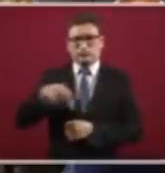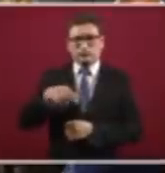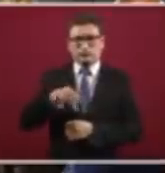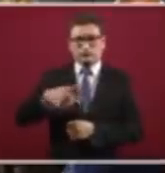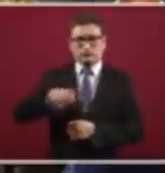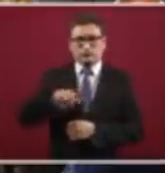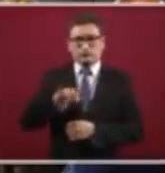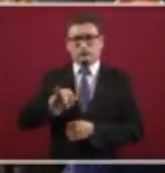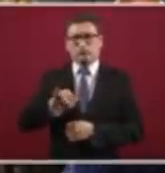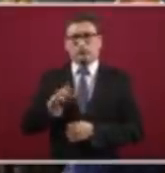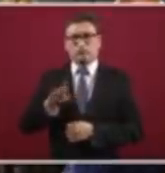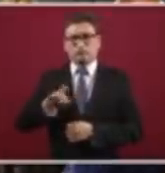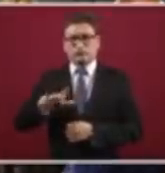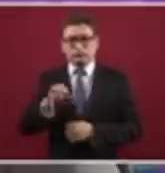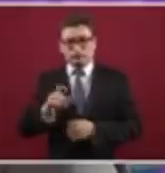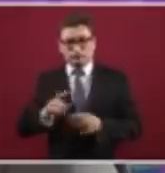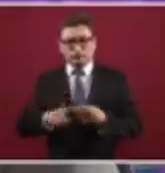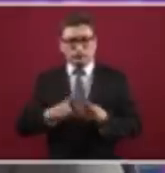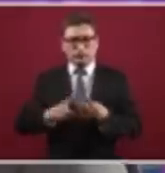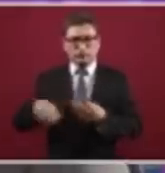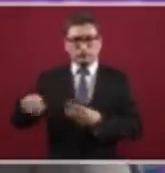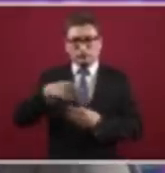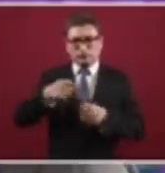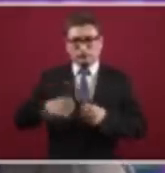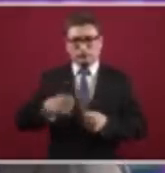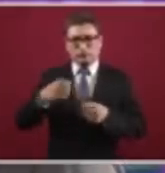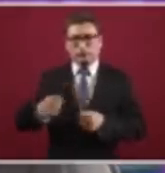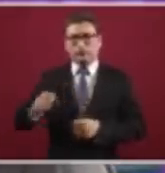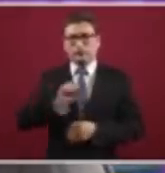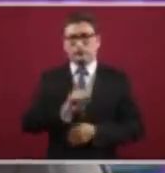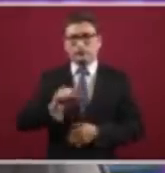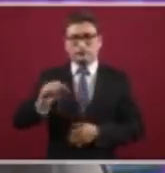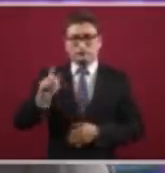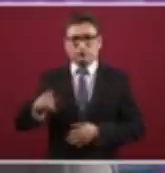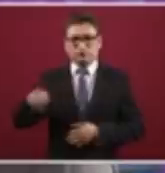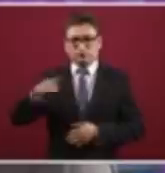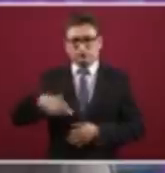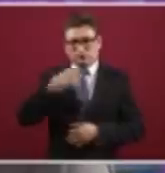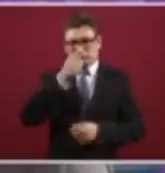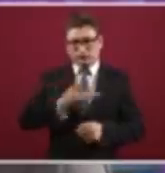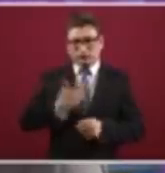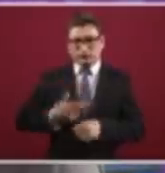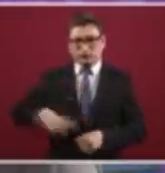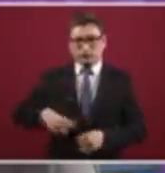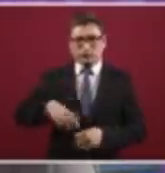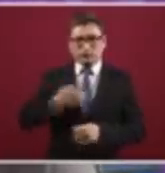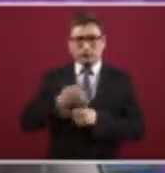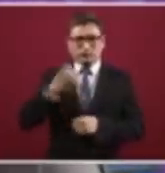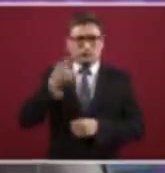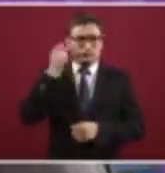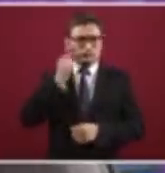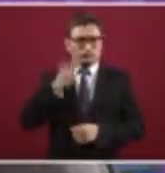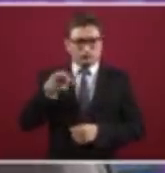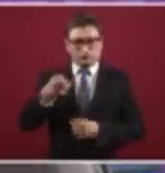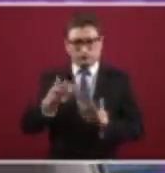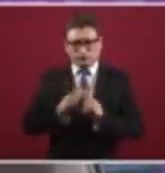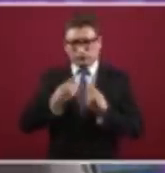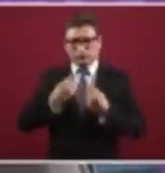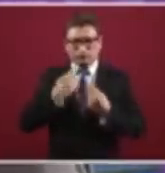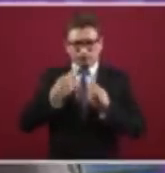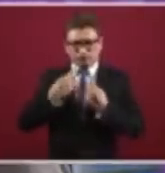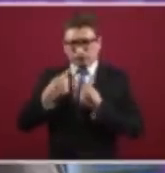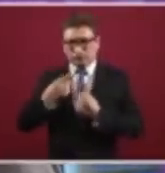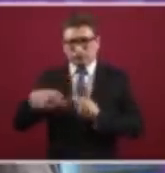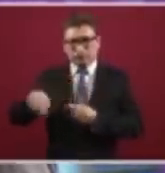los ex titulares de la secretaría de seguridad pública y del aceite de gobierno del estado de guerrero en esos momentos quienes